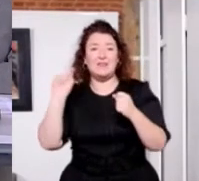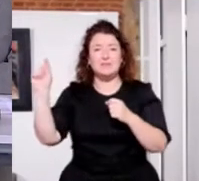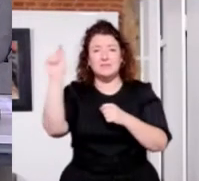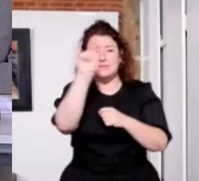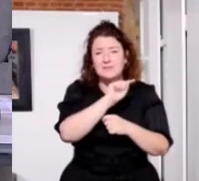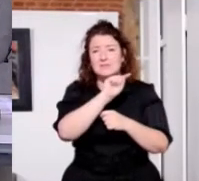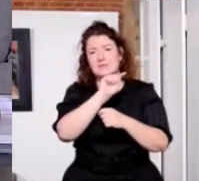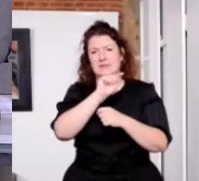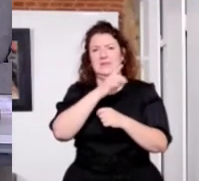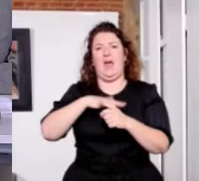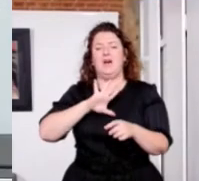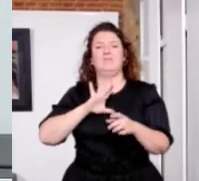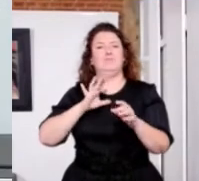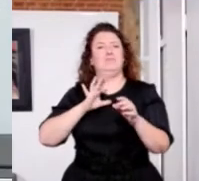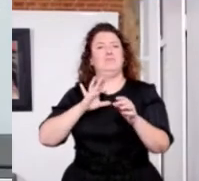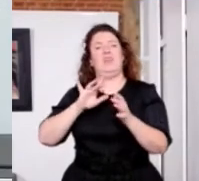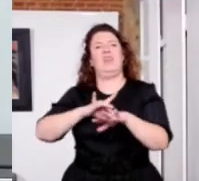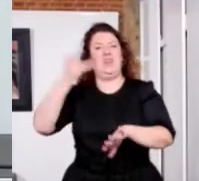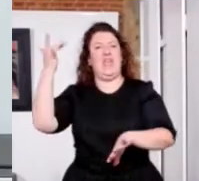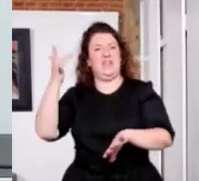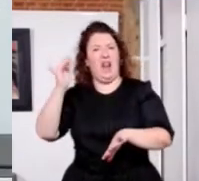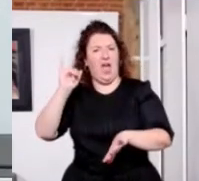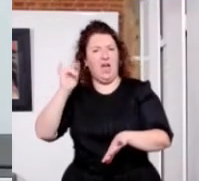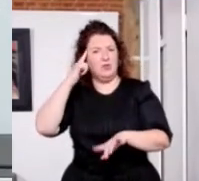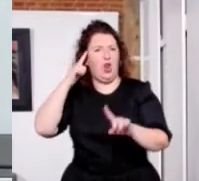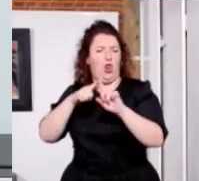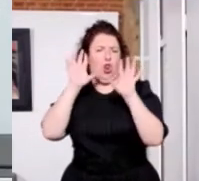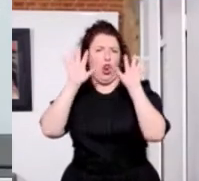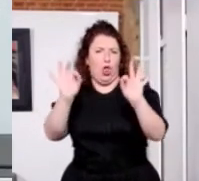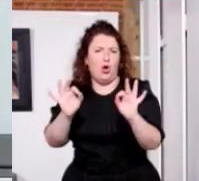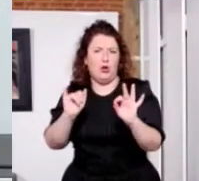digital básicamente, tiene todo su sentido.